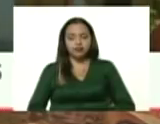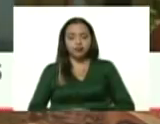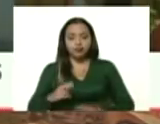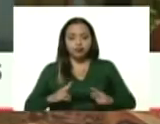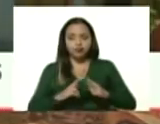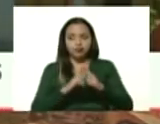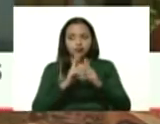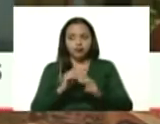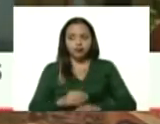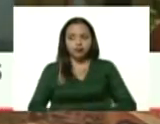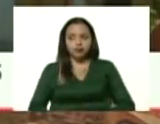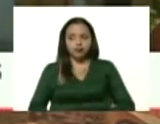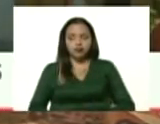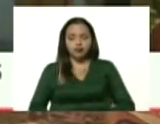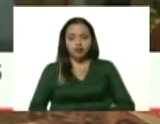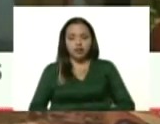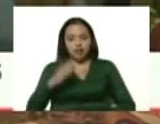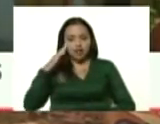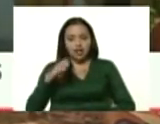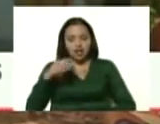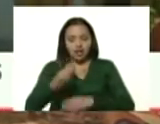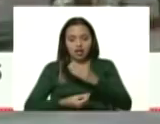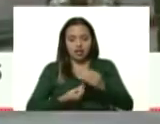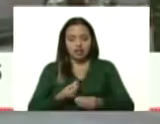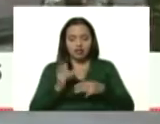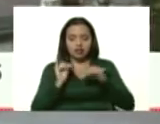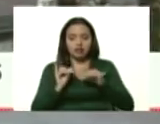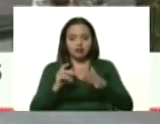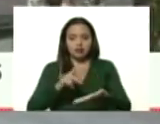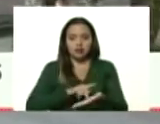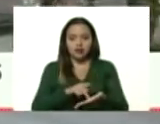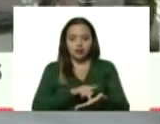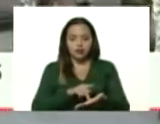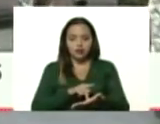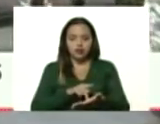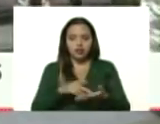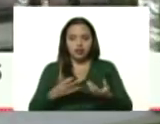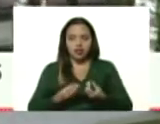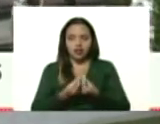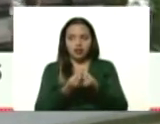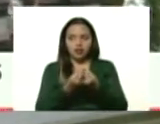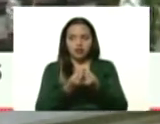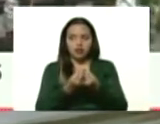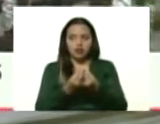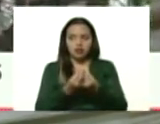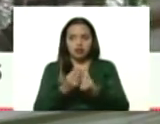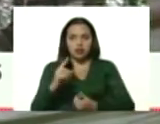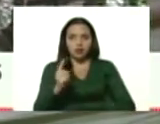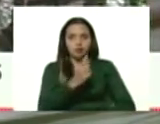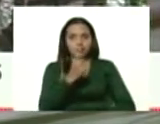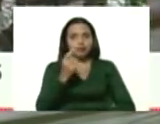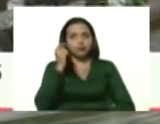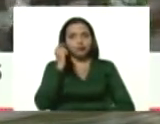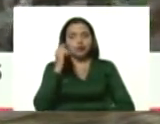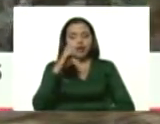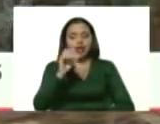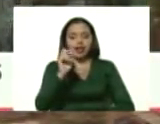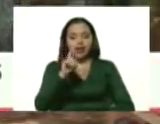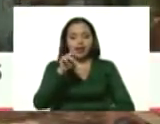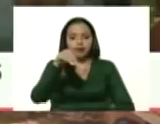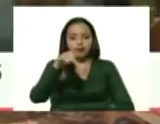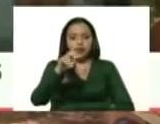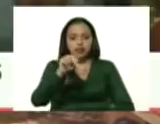mi comandante en jefe, acá en esta combativa parroquia, y me acompaña la primer teniente, Carmen